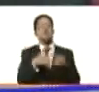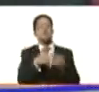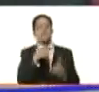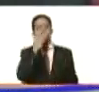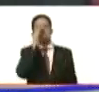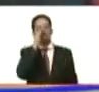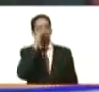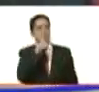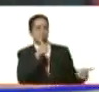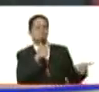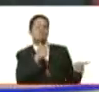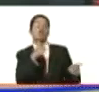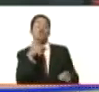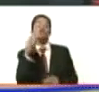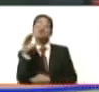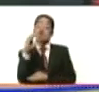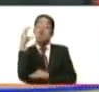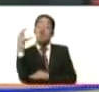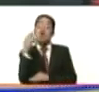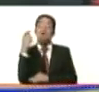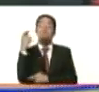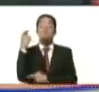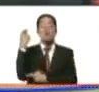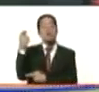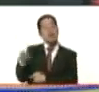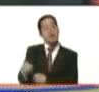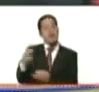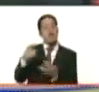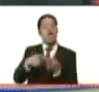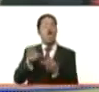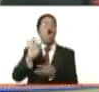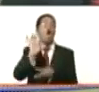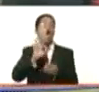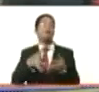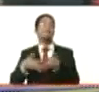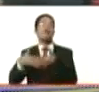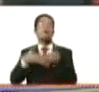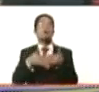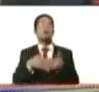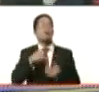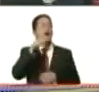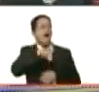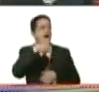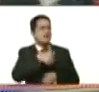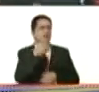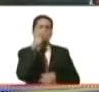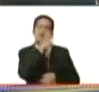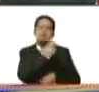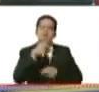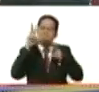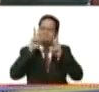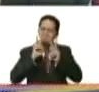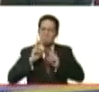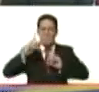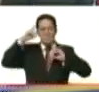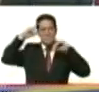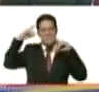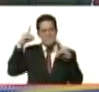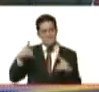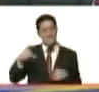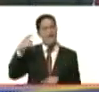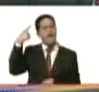desde Colombia, financiada desde los Estados Unidos. Aquí hubo dignidad, aquí hubo honor